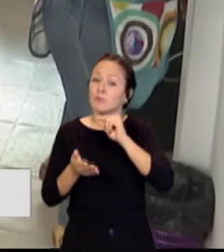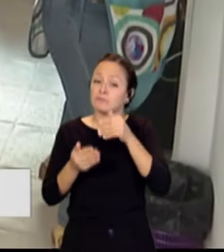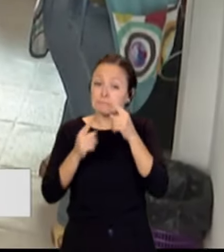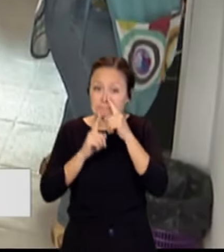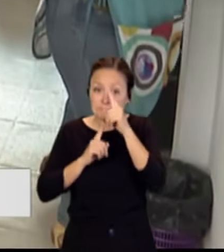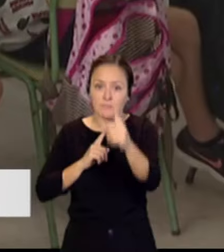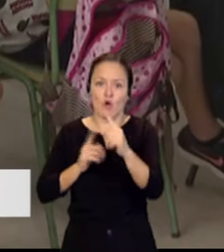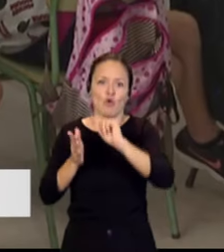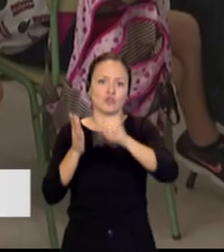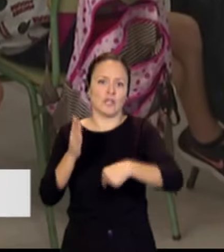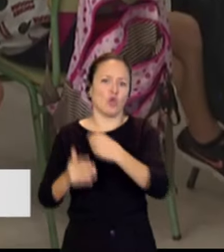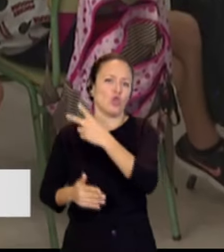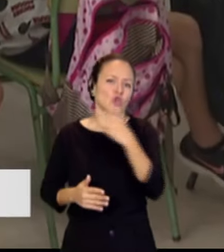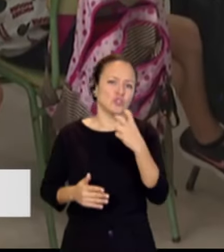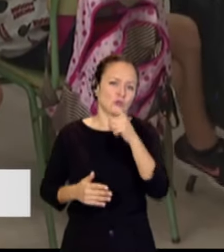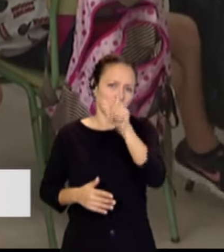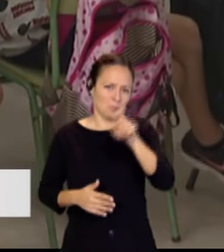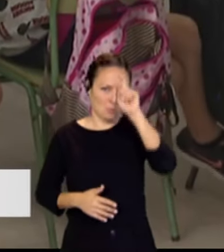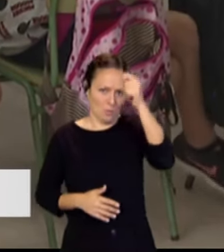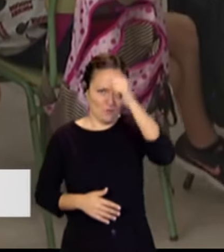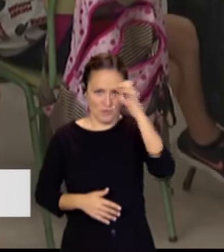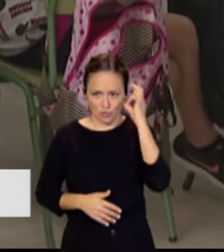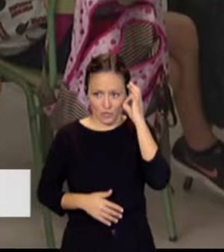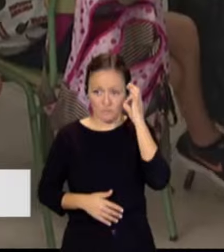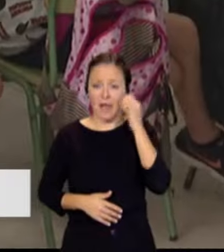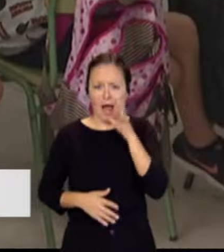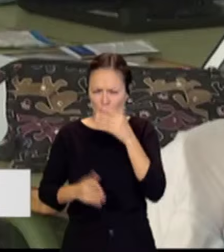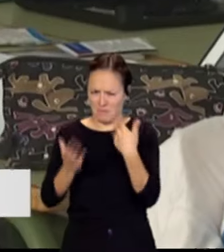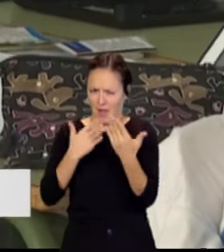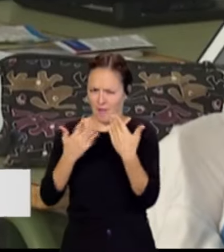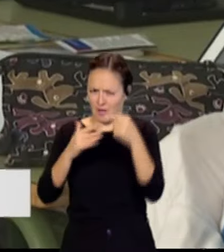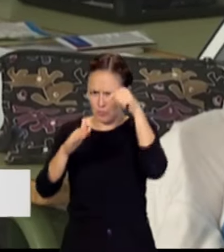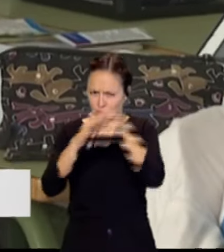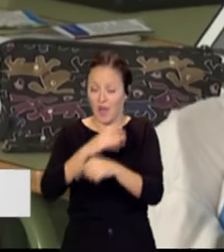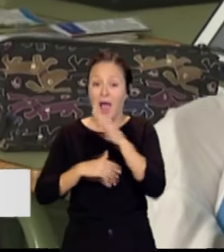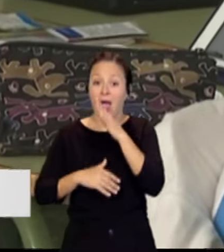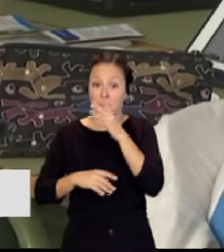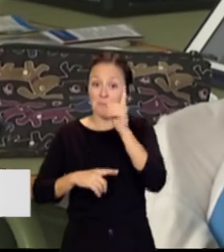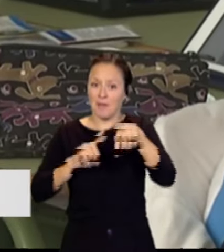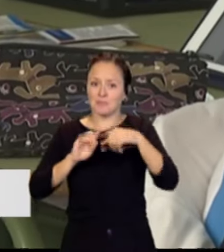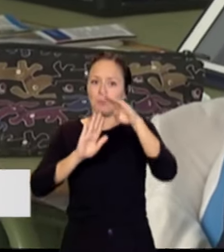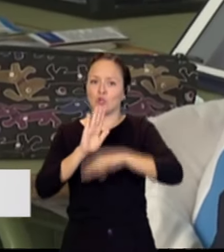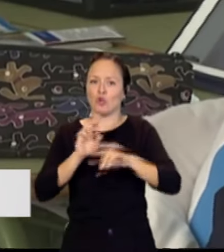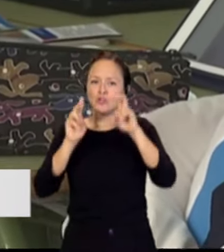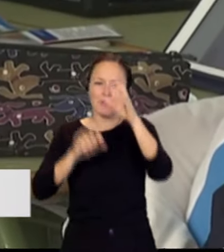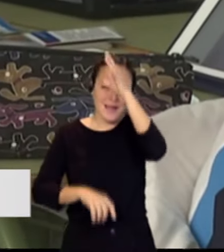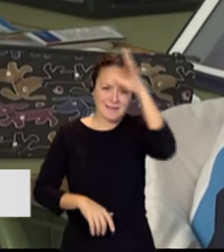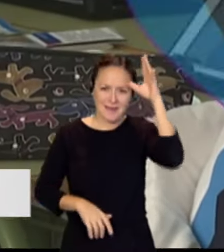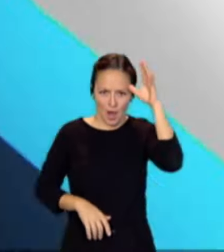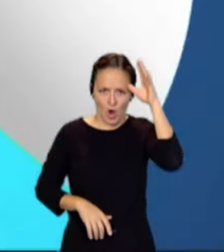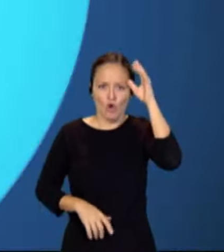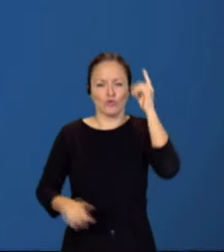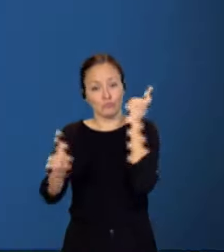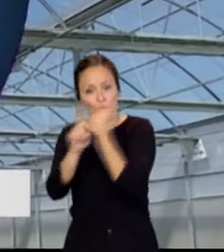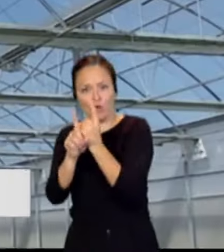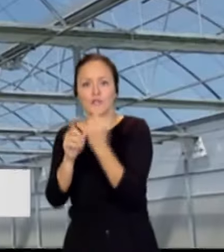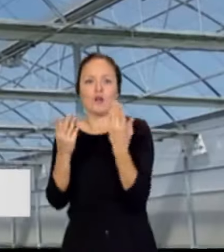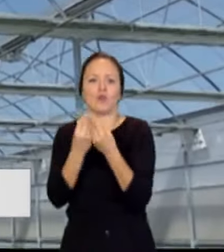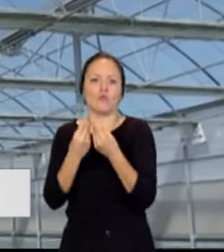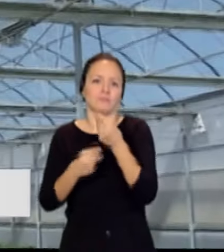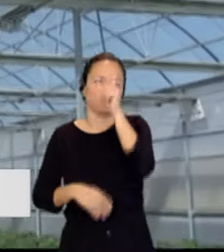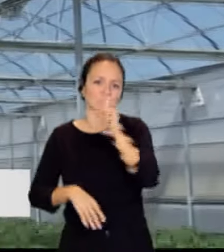y profesoras en unos minutos hablamos de todo ello y también del nuevo protocolo contra el calor con el consejero poli Suárez